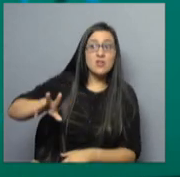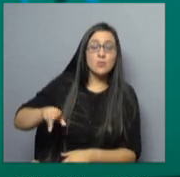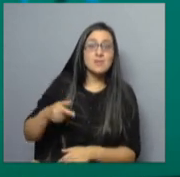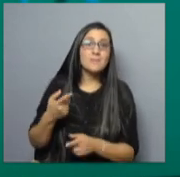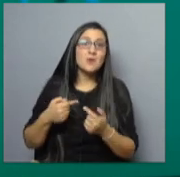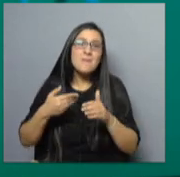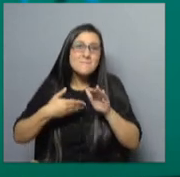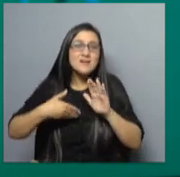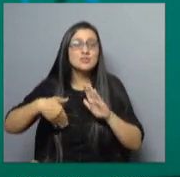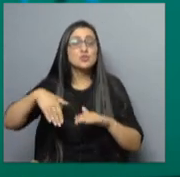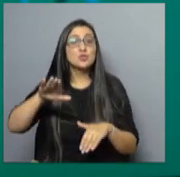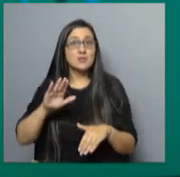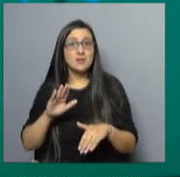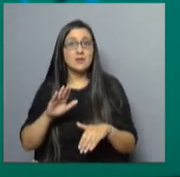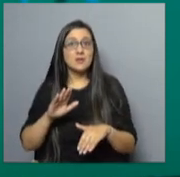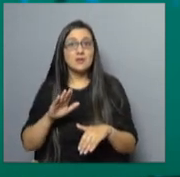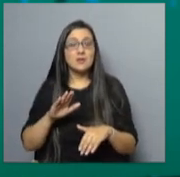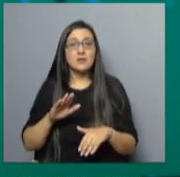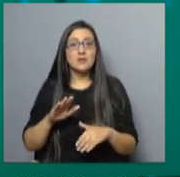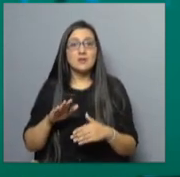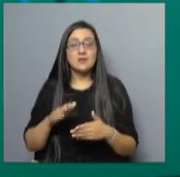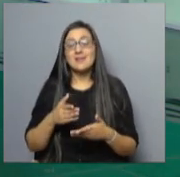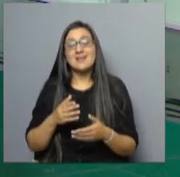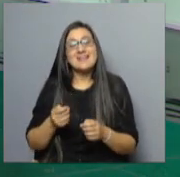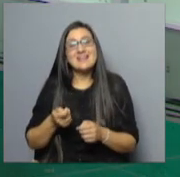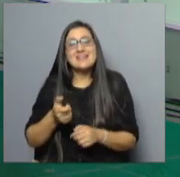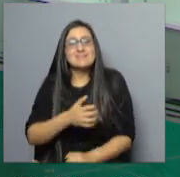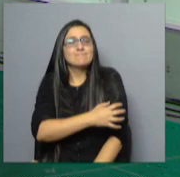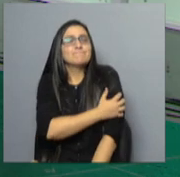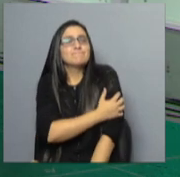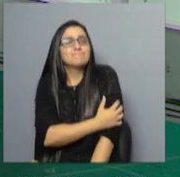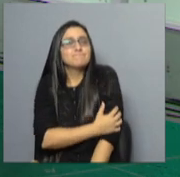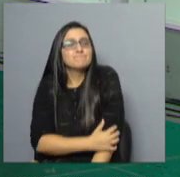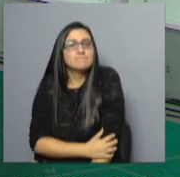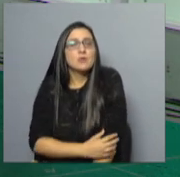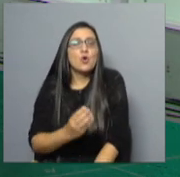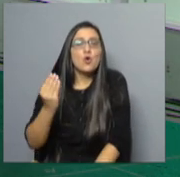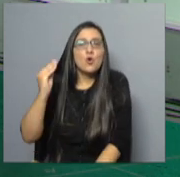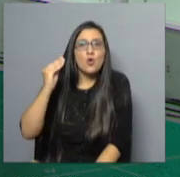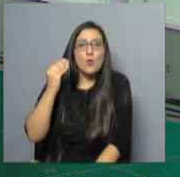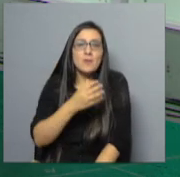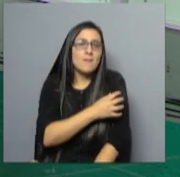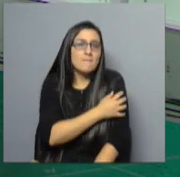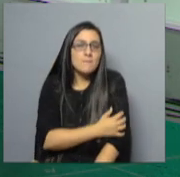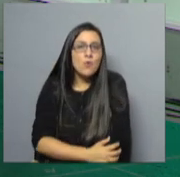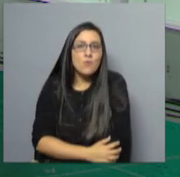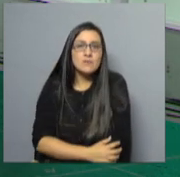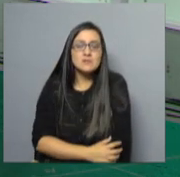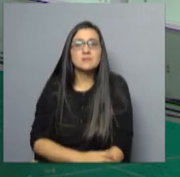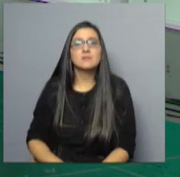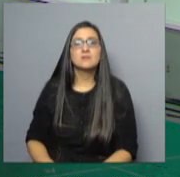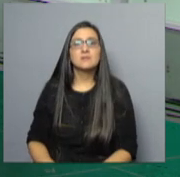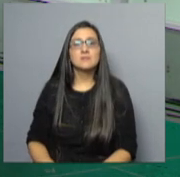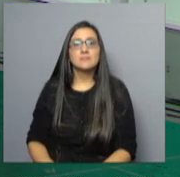mayoría de ellos están en los bordes de la marginalidad están suelen ser jóvenes pobres de las periferias